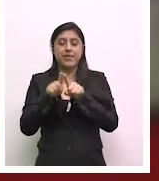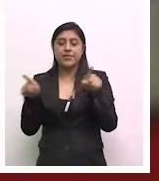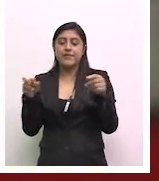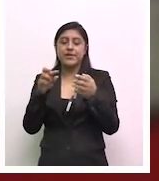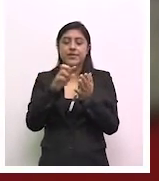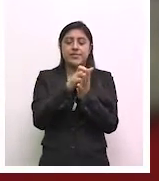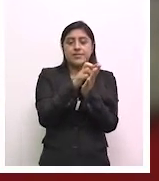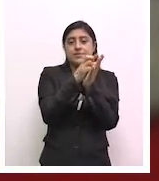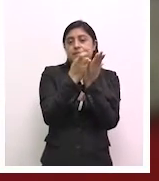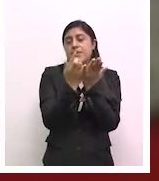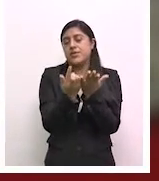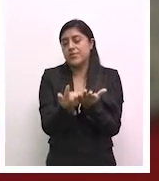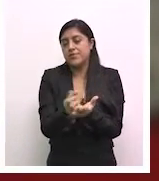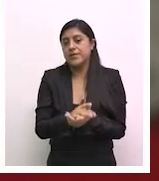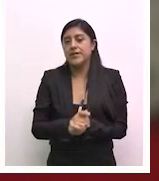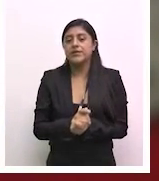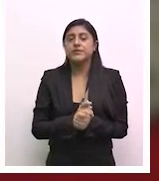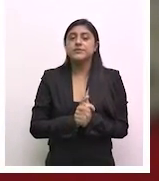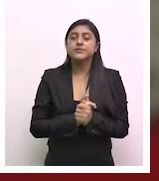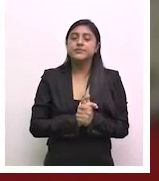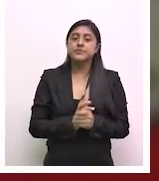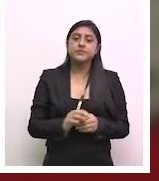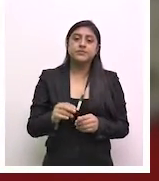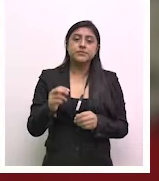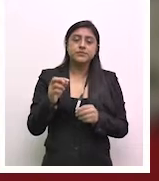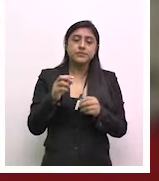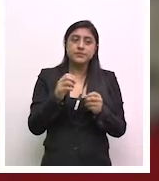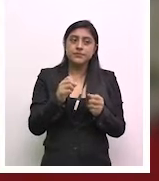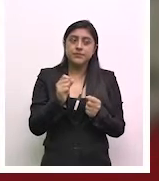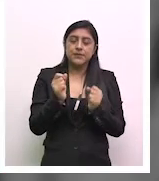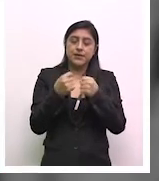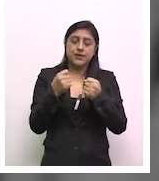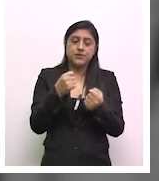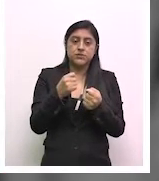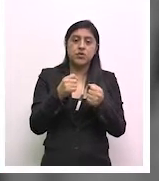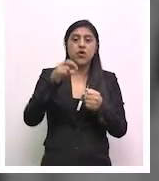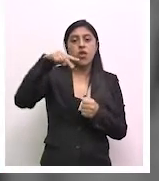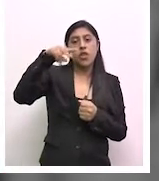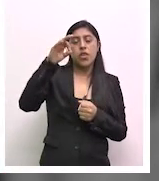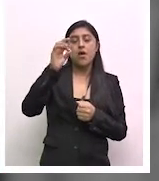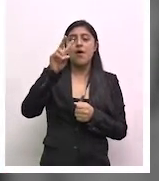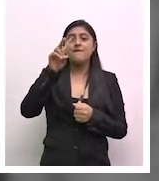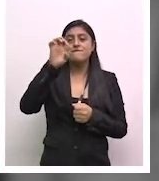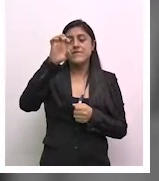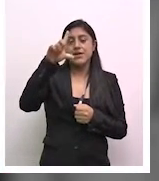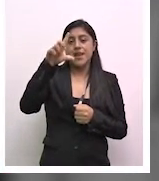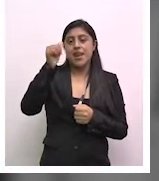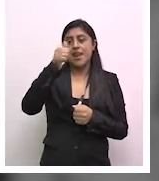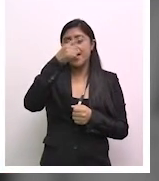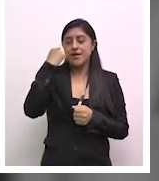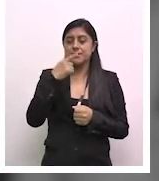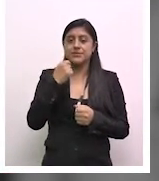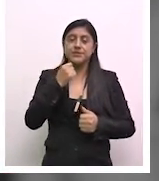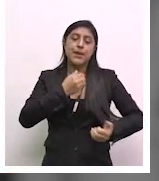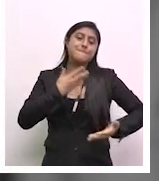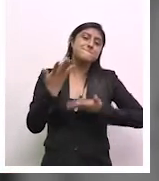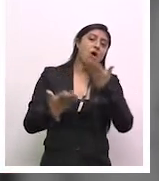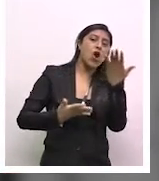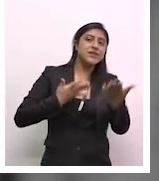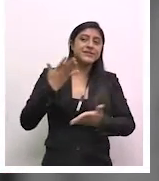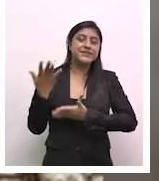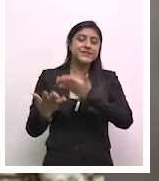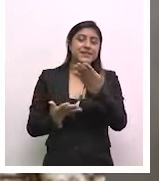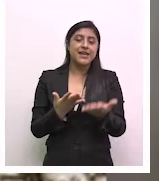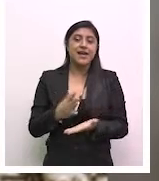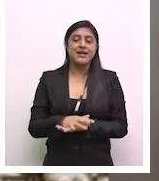diversos periódicos. Fue autor de una amplia obra literaria de carácter indigenista, compuesta tanto por novelas como